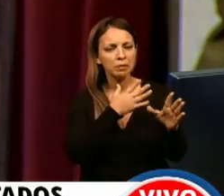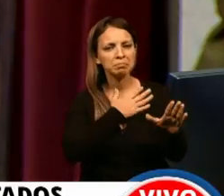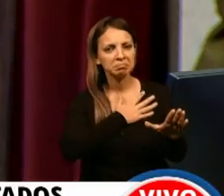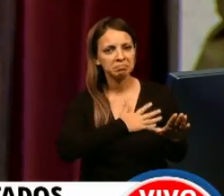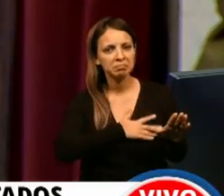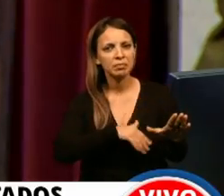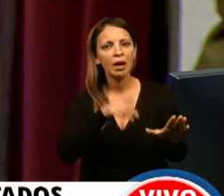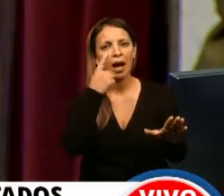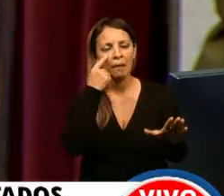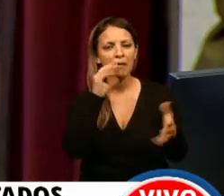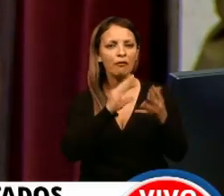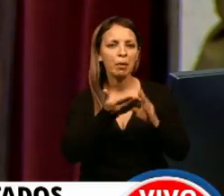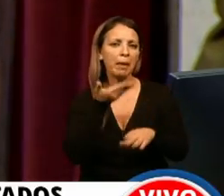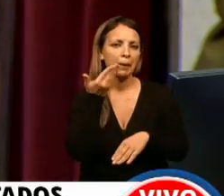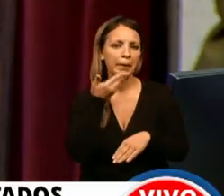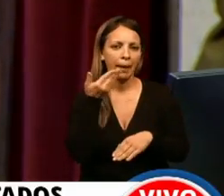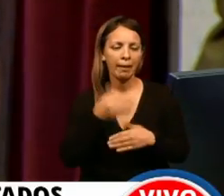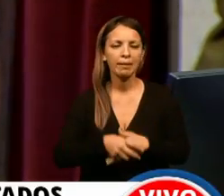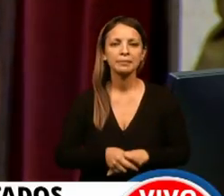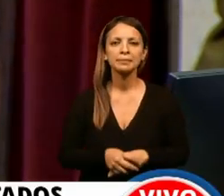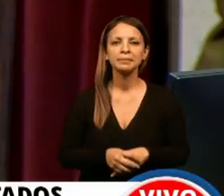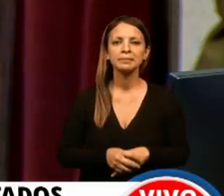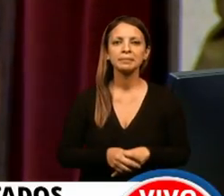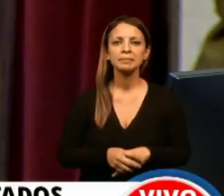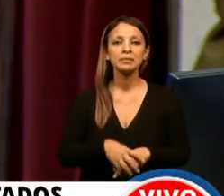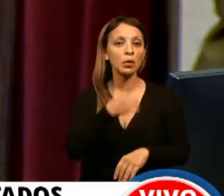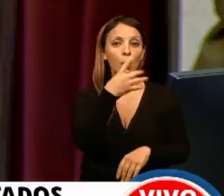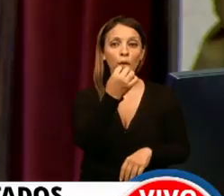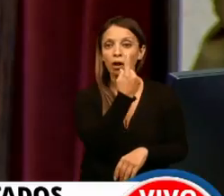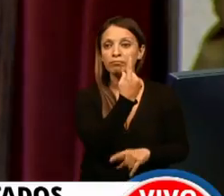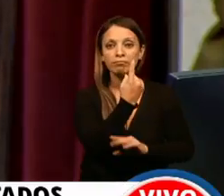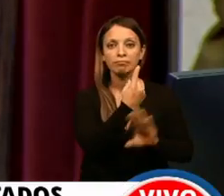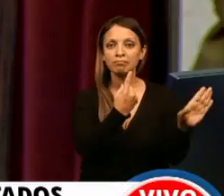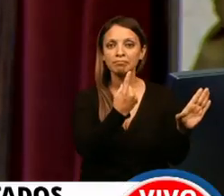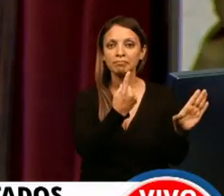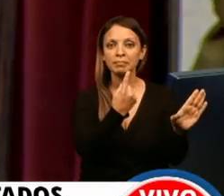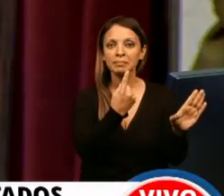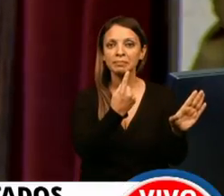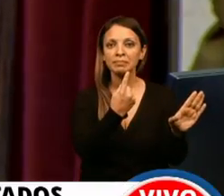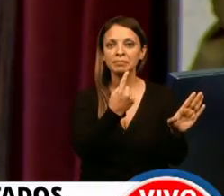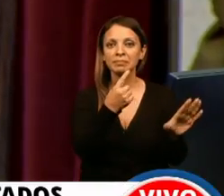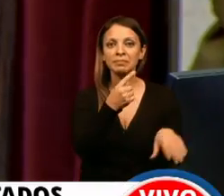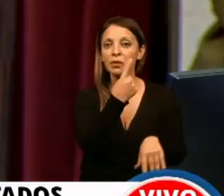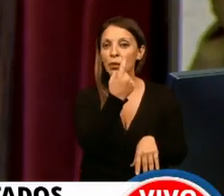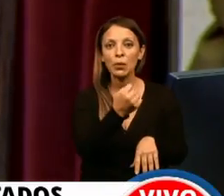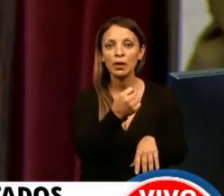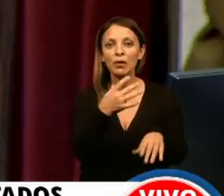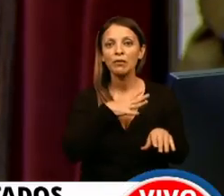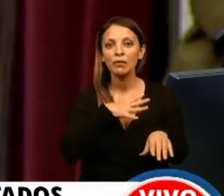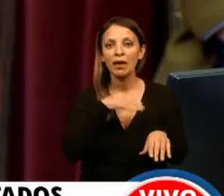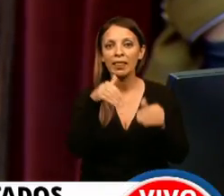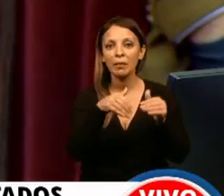tranquilo le voy a tomar de manera verbal el voto diputado martearena es el único es el 30 y único que no tiene registrado el